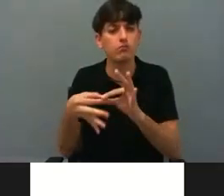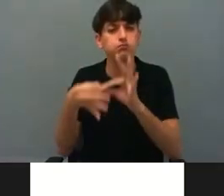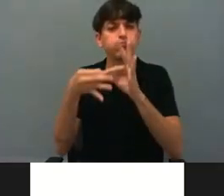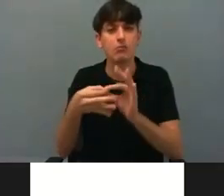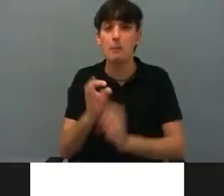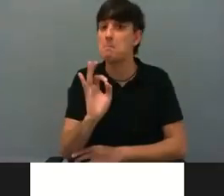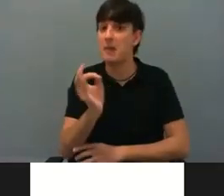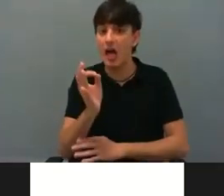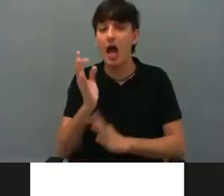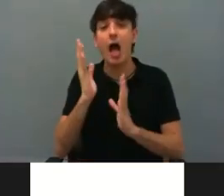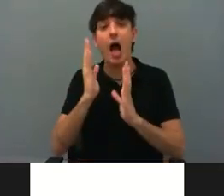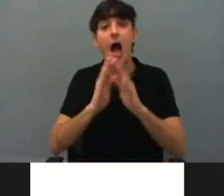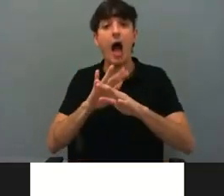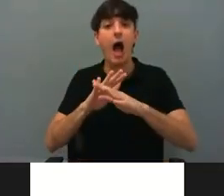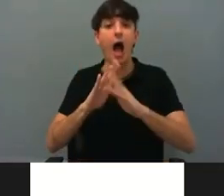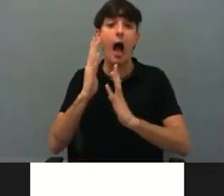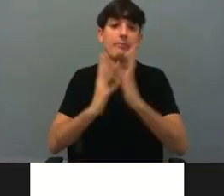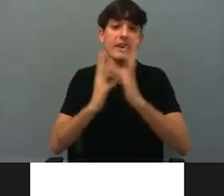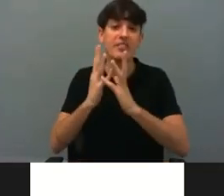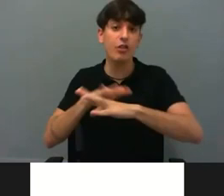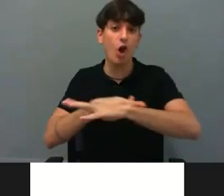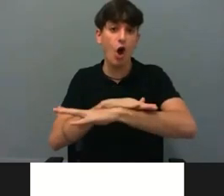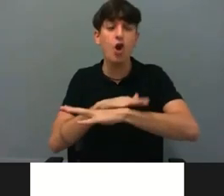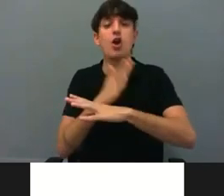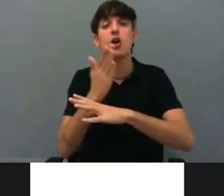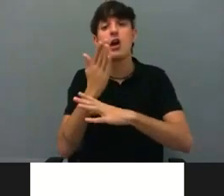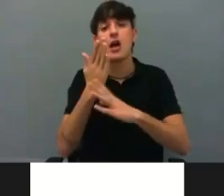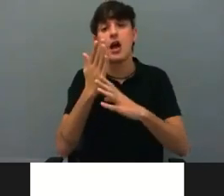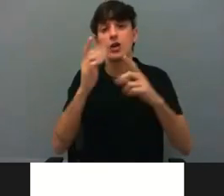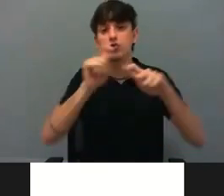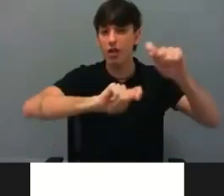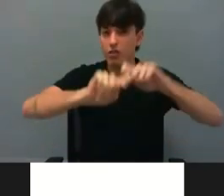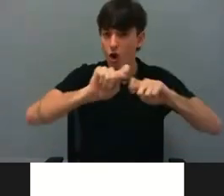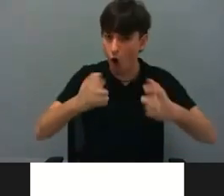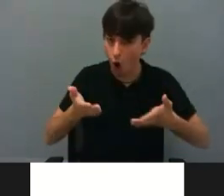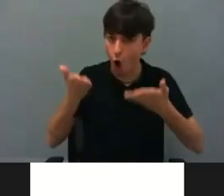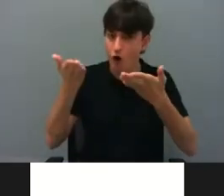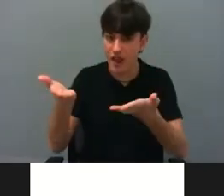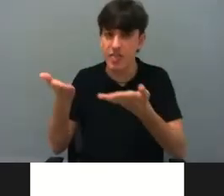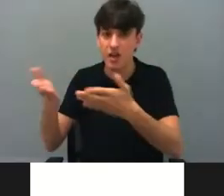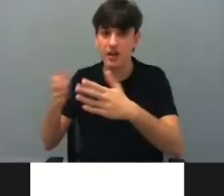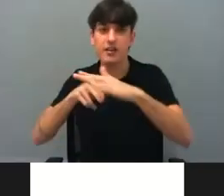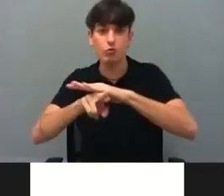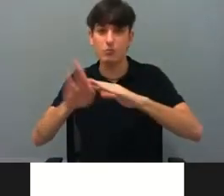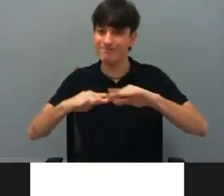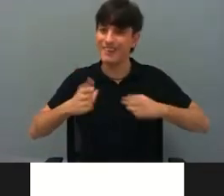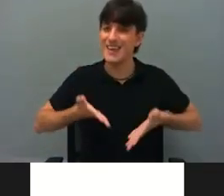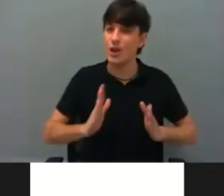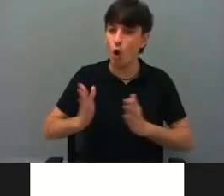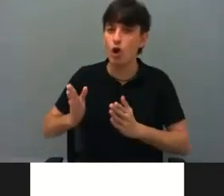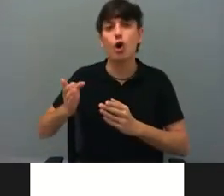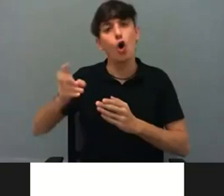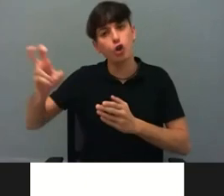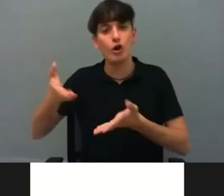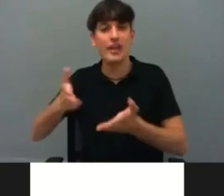administración y la propia asociación ofrecen cada vez más medios para nuestros hijos y nosotros. Pero